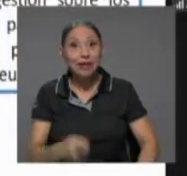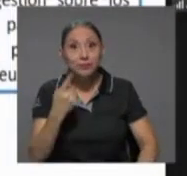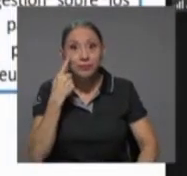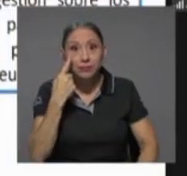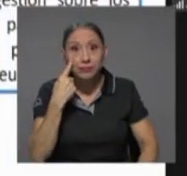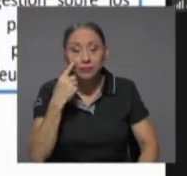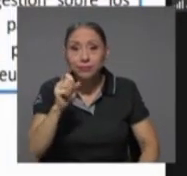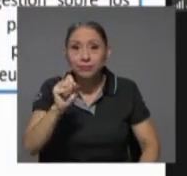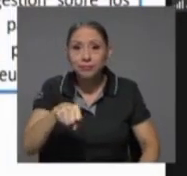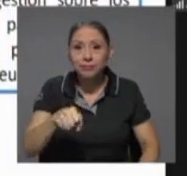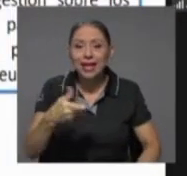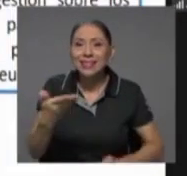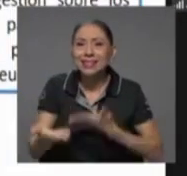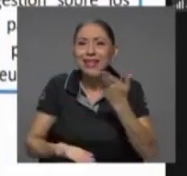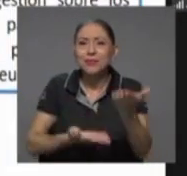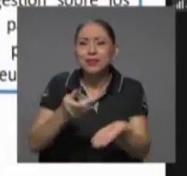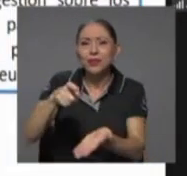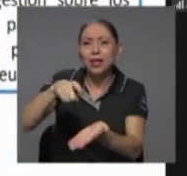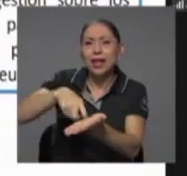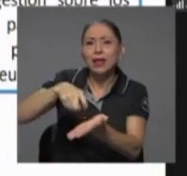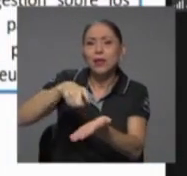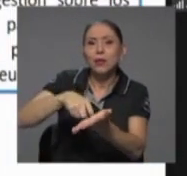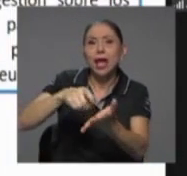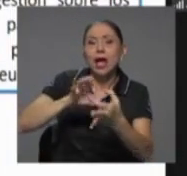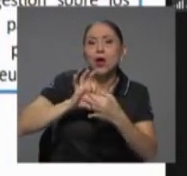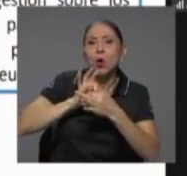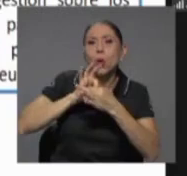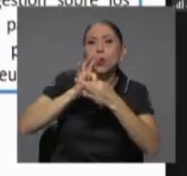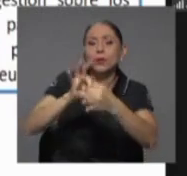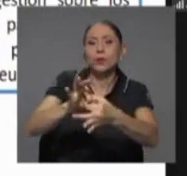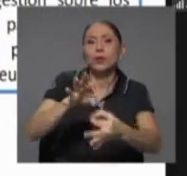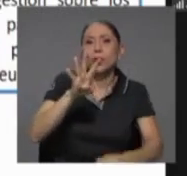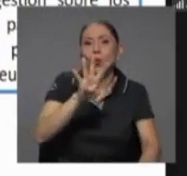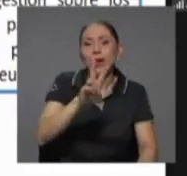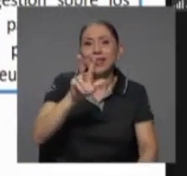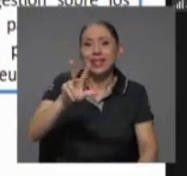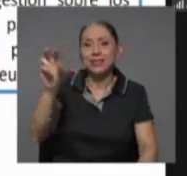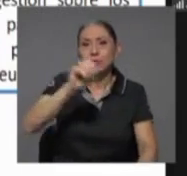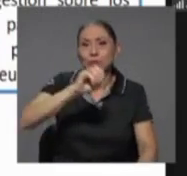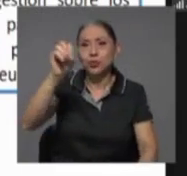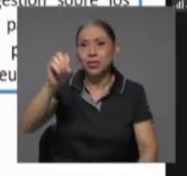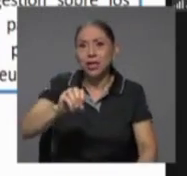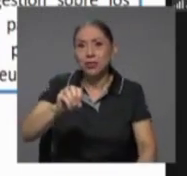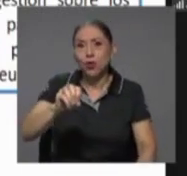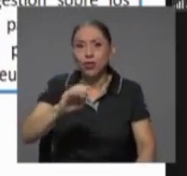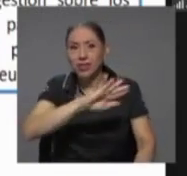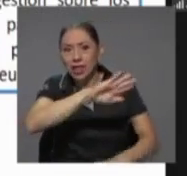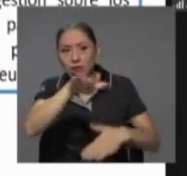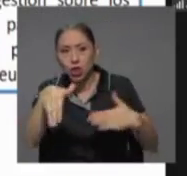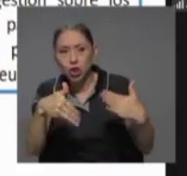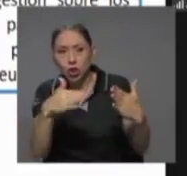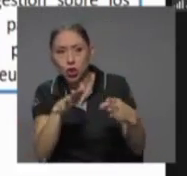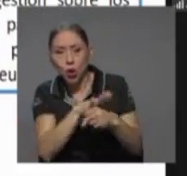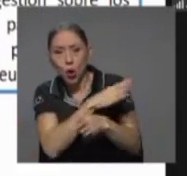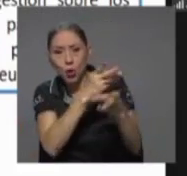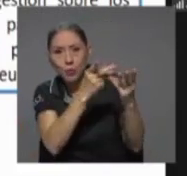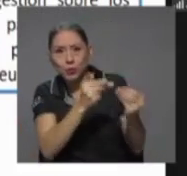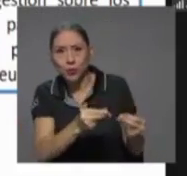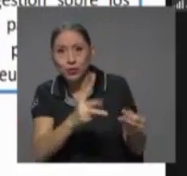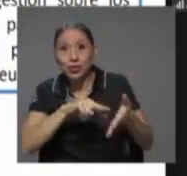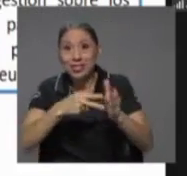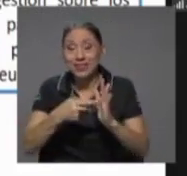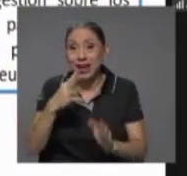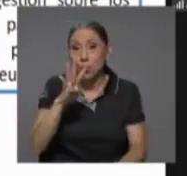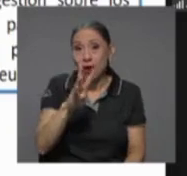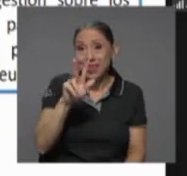deuda corresponde a un 43% de todo el presupuesto. O sea, un 43% de lo que gastamos